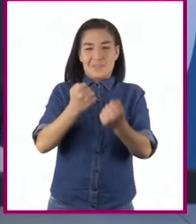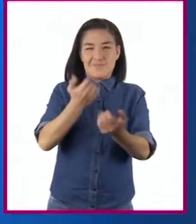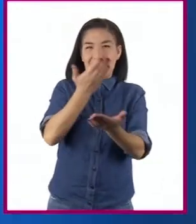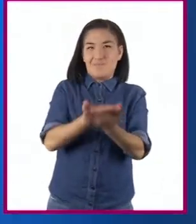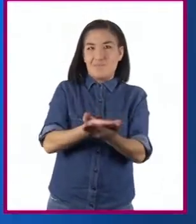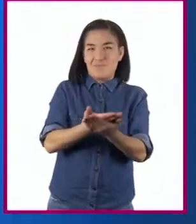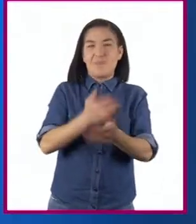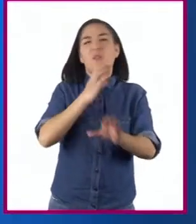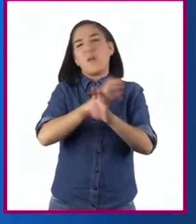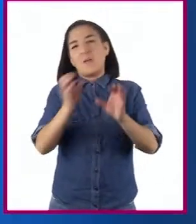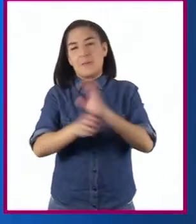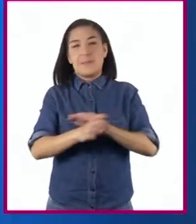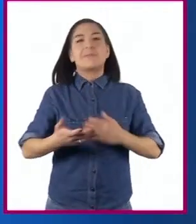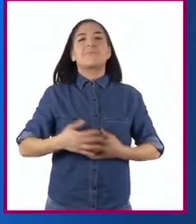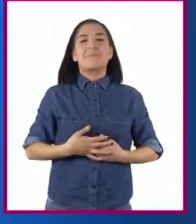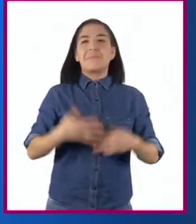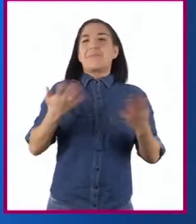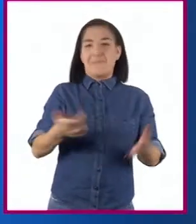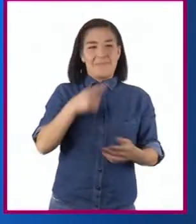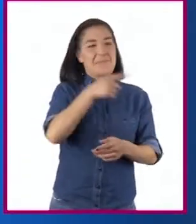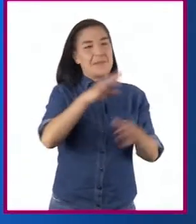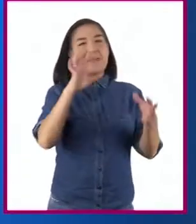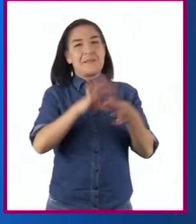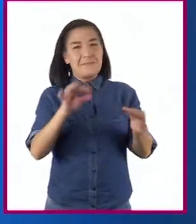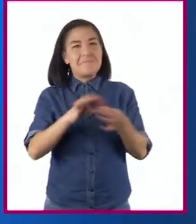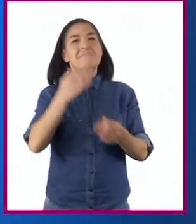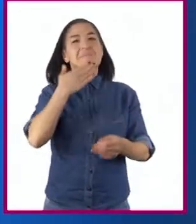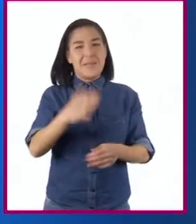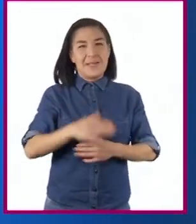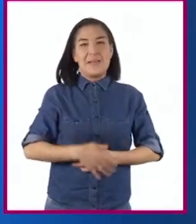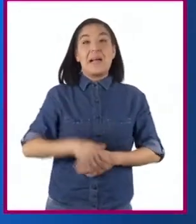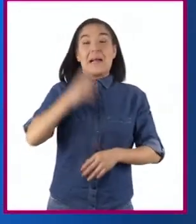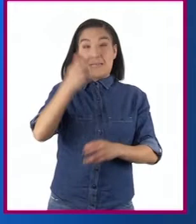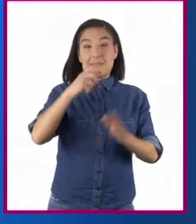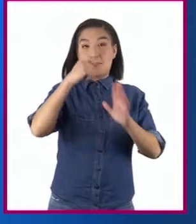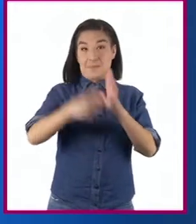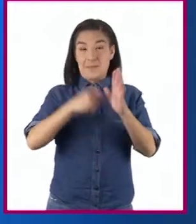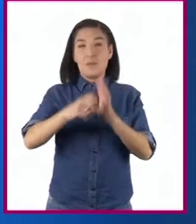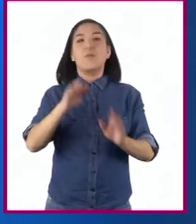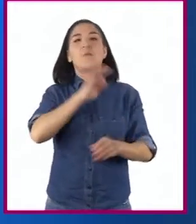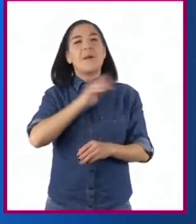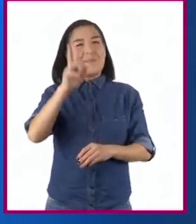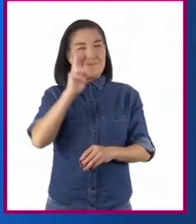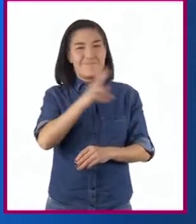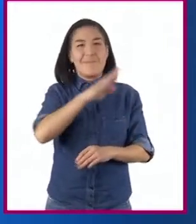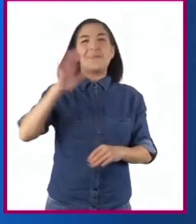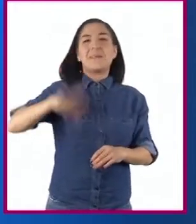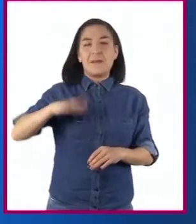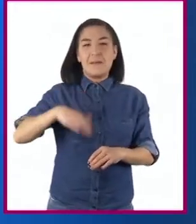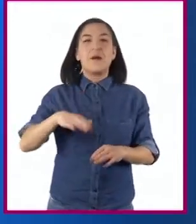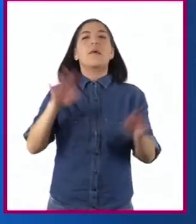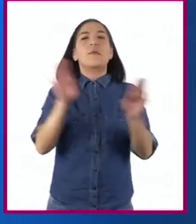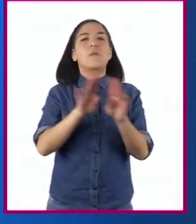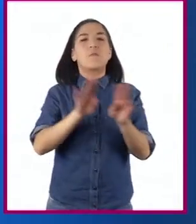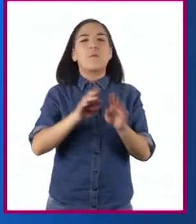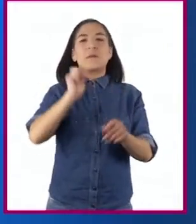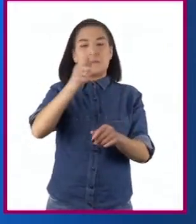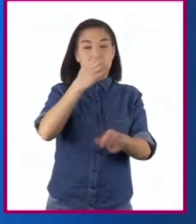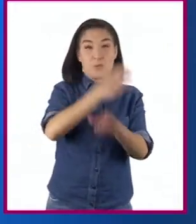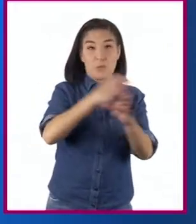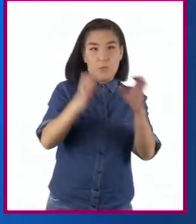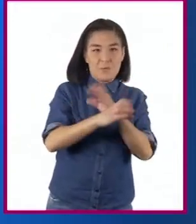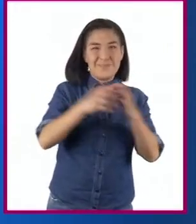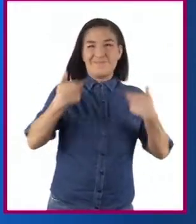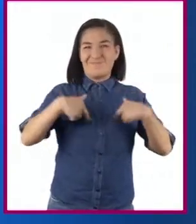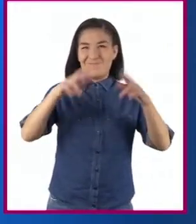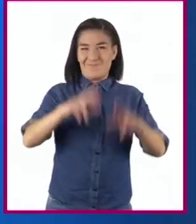cuerpo. No lo hubiera podido explicar mejor. En el video también podemos observar algo muy particular, y es que los objetos que se